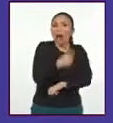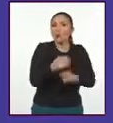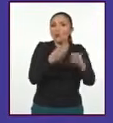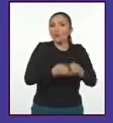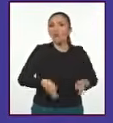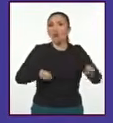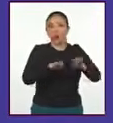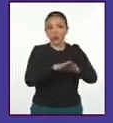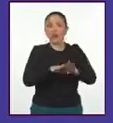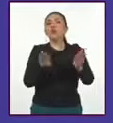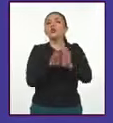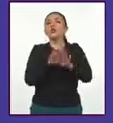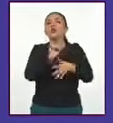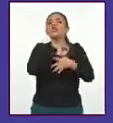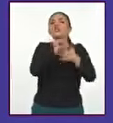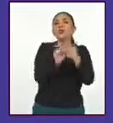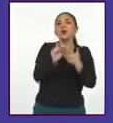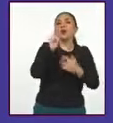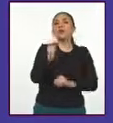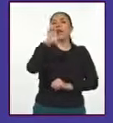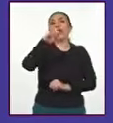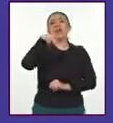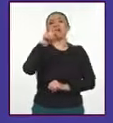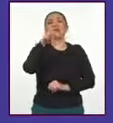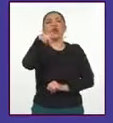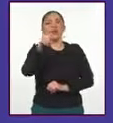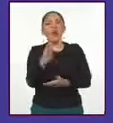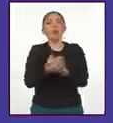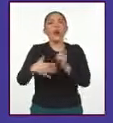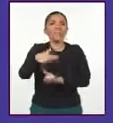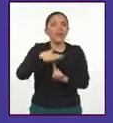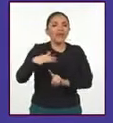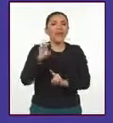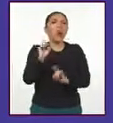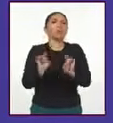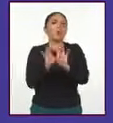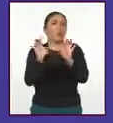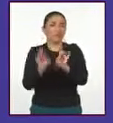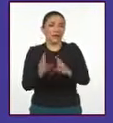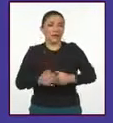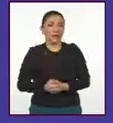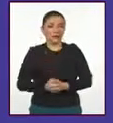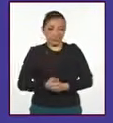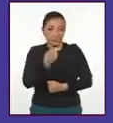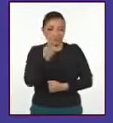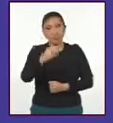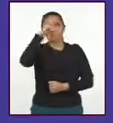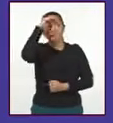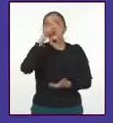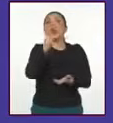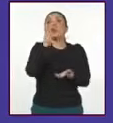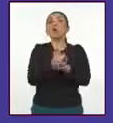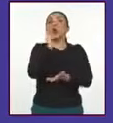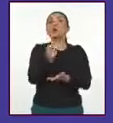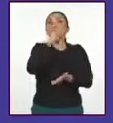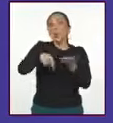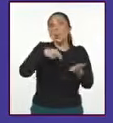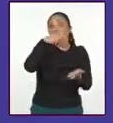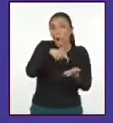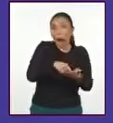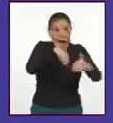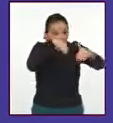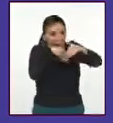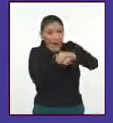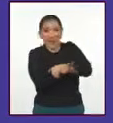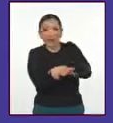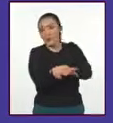sinónimos entorno, ambiente, circunstancia. En este sentido, no vale decir solamente es un espacio físico, no